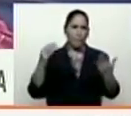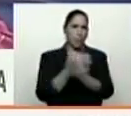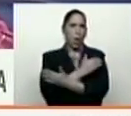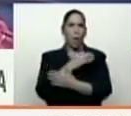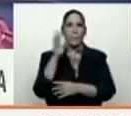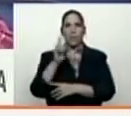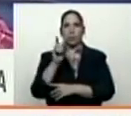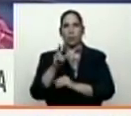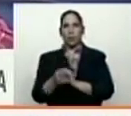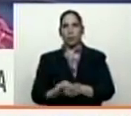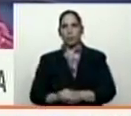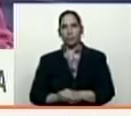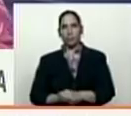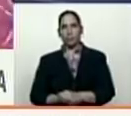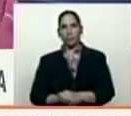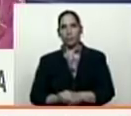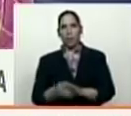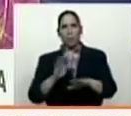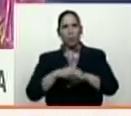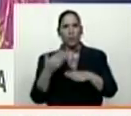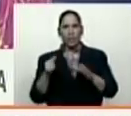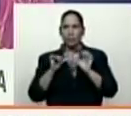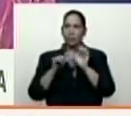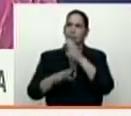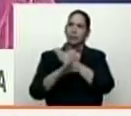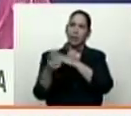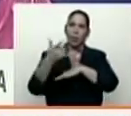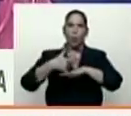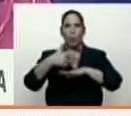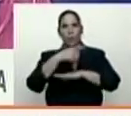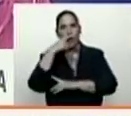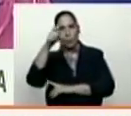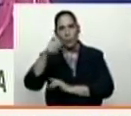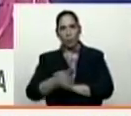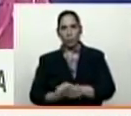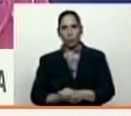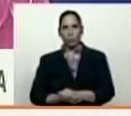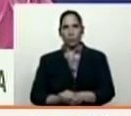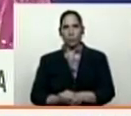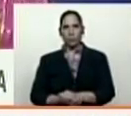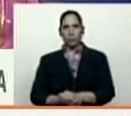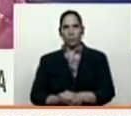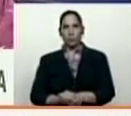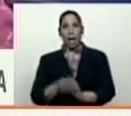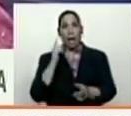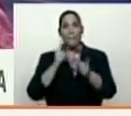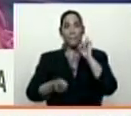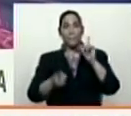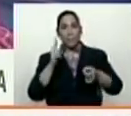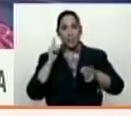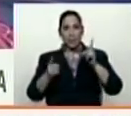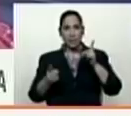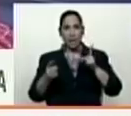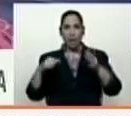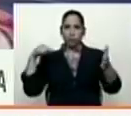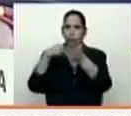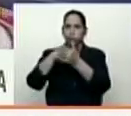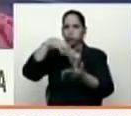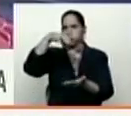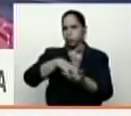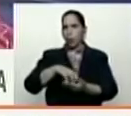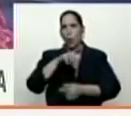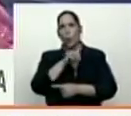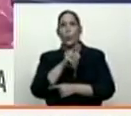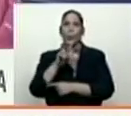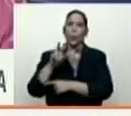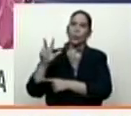derrotarlas. ¿Por qué sigue gobernando Nicolás Maduro en Venezuela? A pesar de un intentona, dos, tres